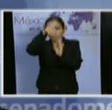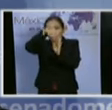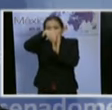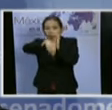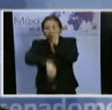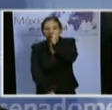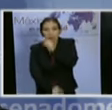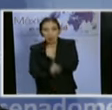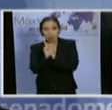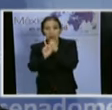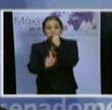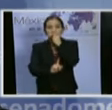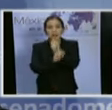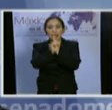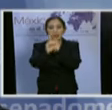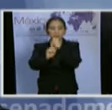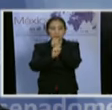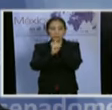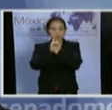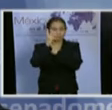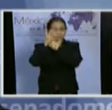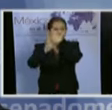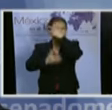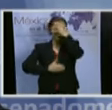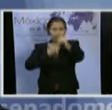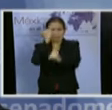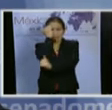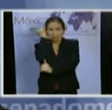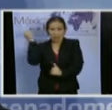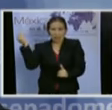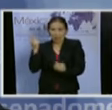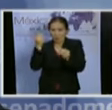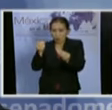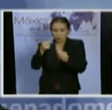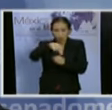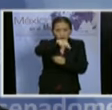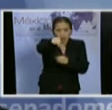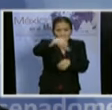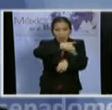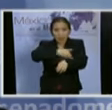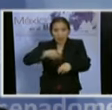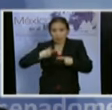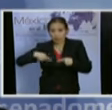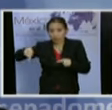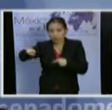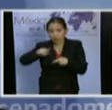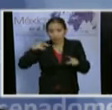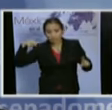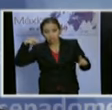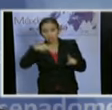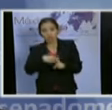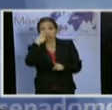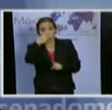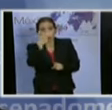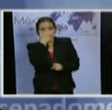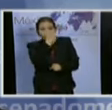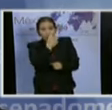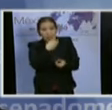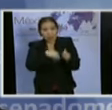crisis absolutamente desesperante para muchas familias y para muchas personas desde el punto de vista de su